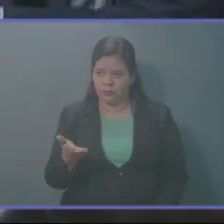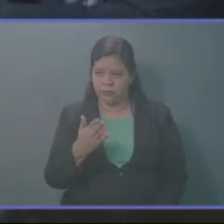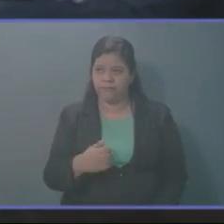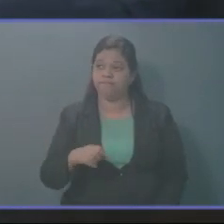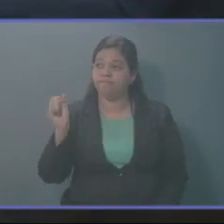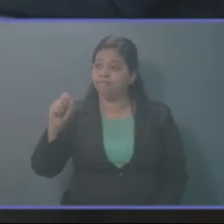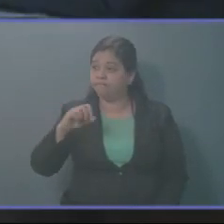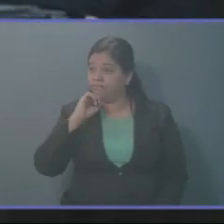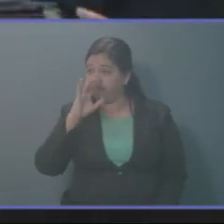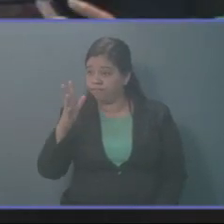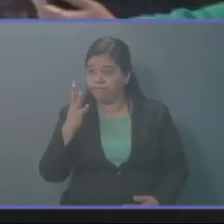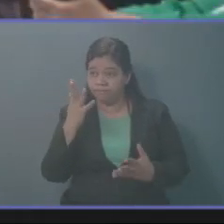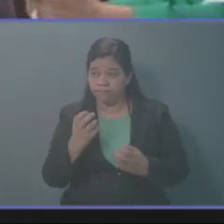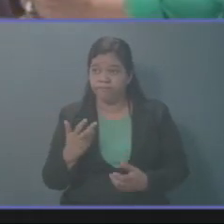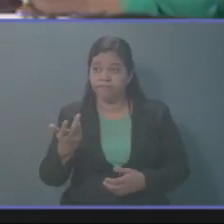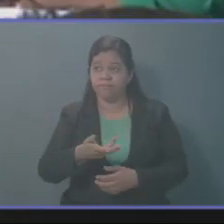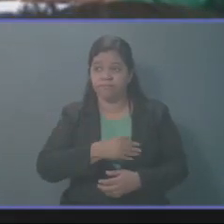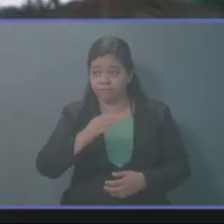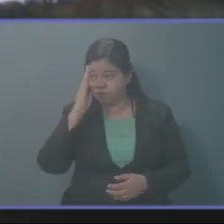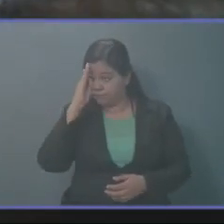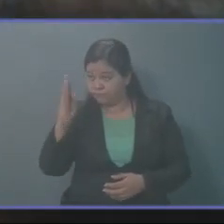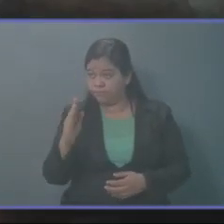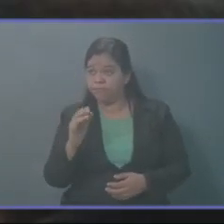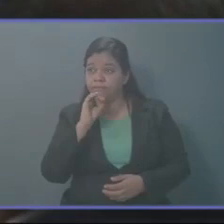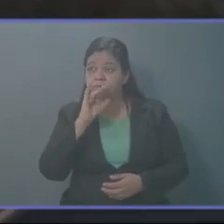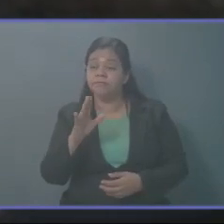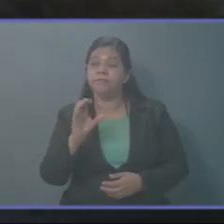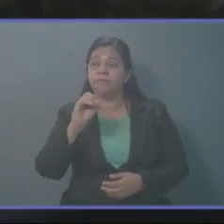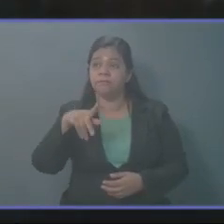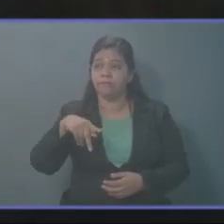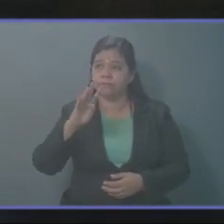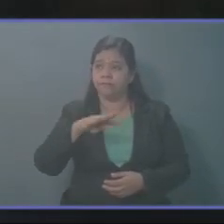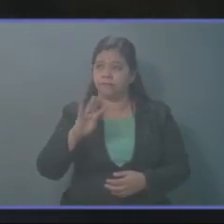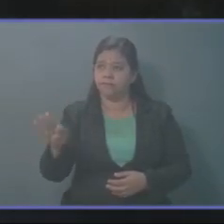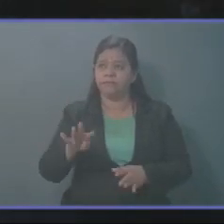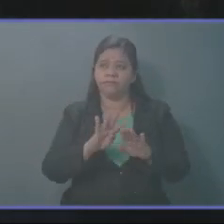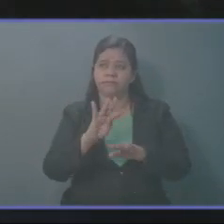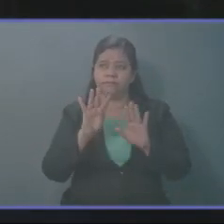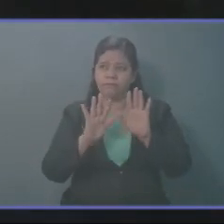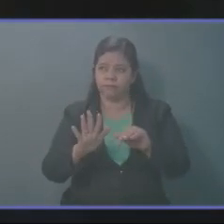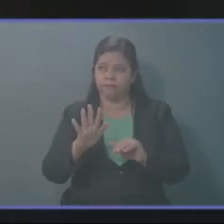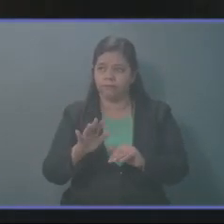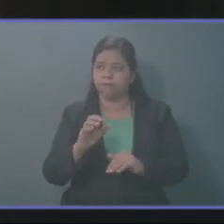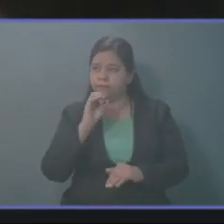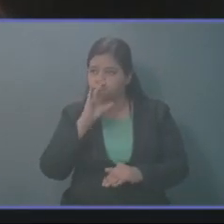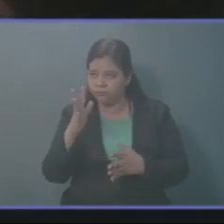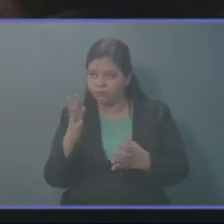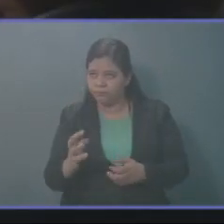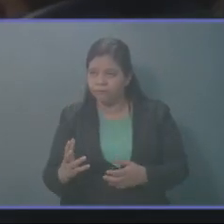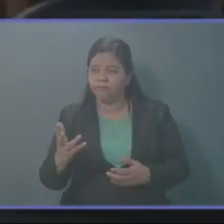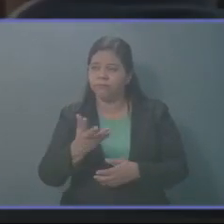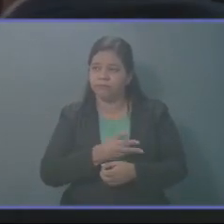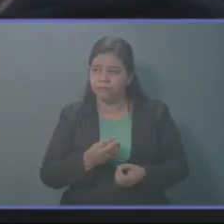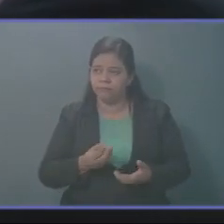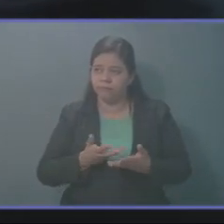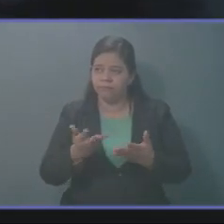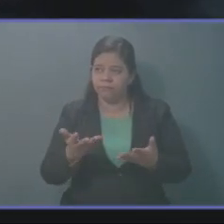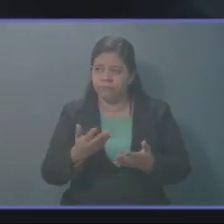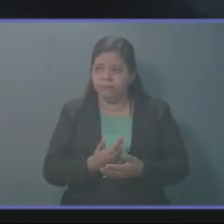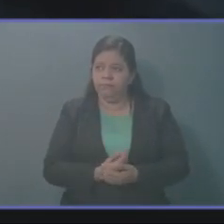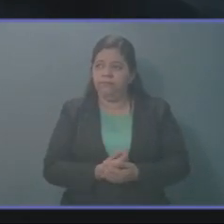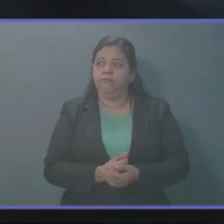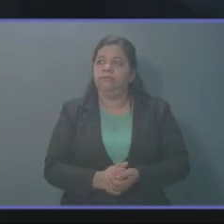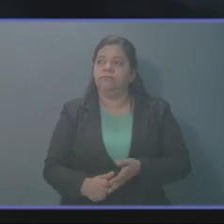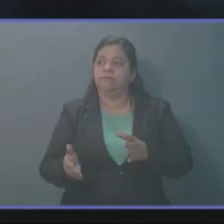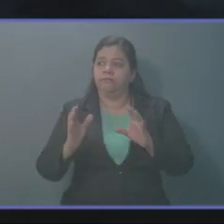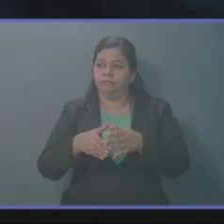Dice, me es grato saludarles, referencia al oficio OP 4495, mediante se comunica esta cartera de Estado a la